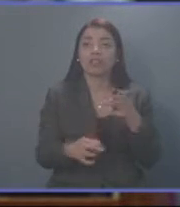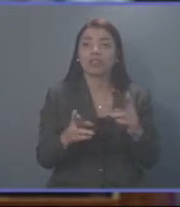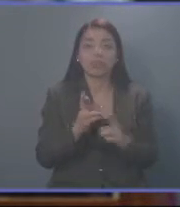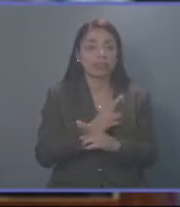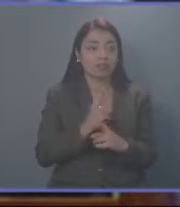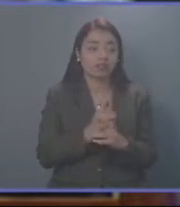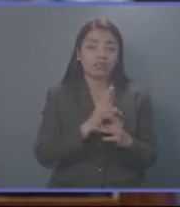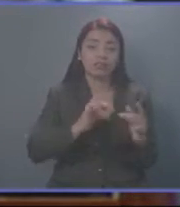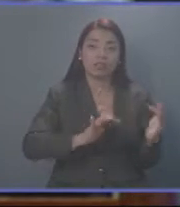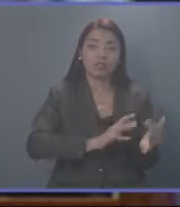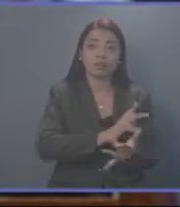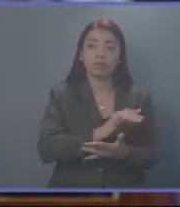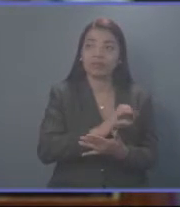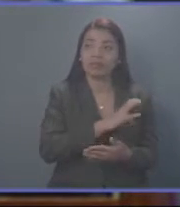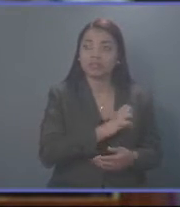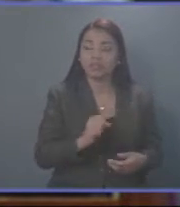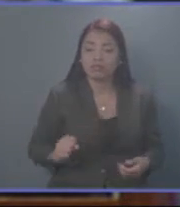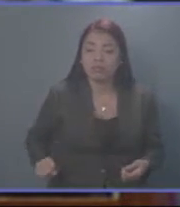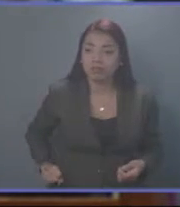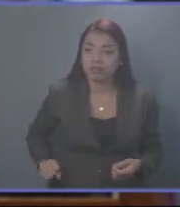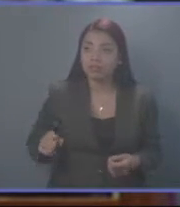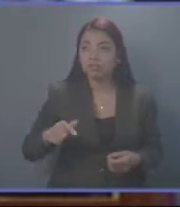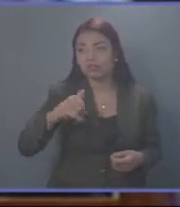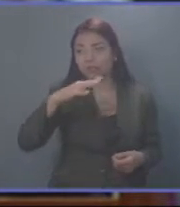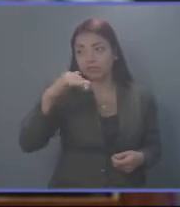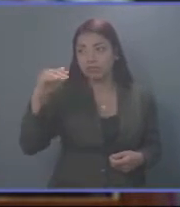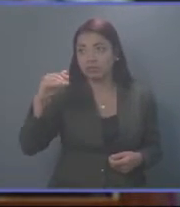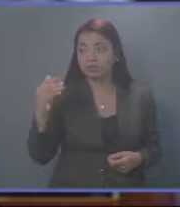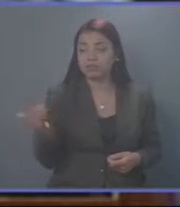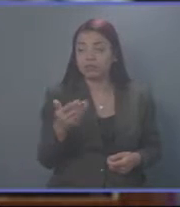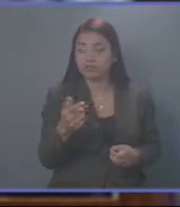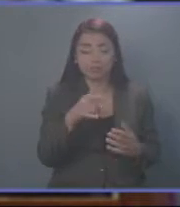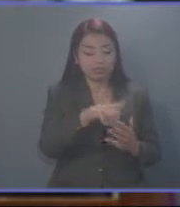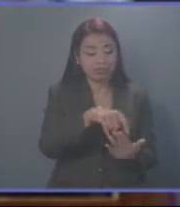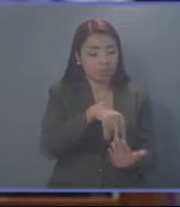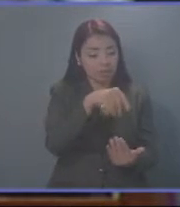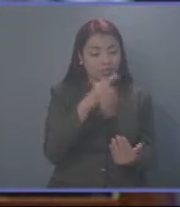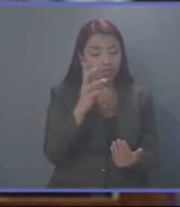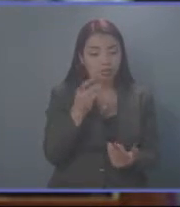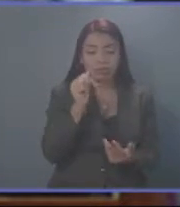Integración Centroamericana y Salvadoreños en el Exterior se refiere al expediente número